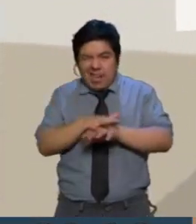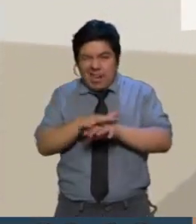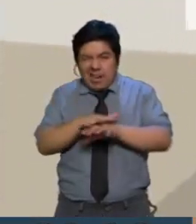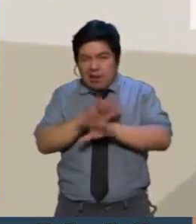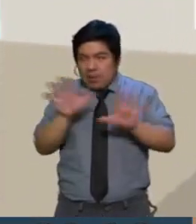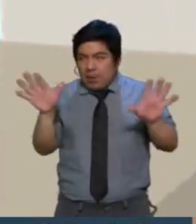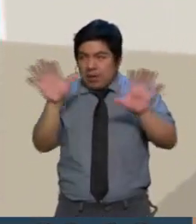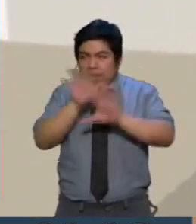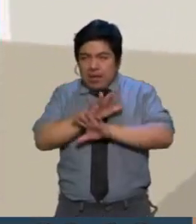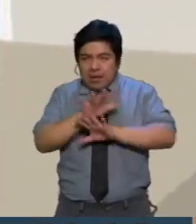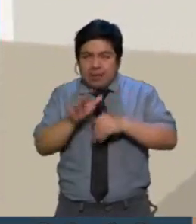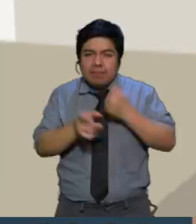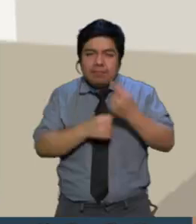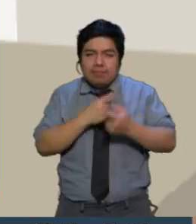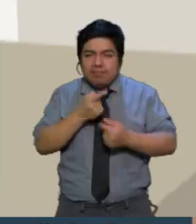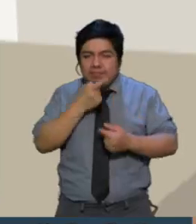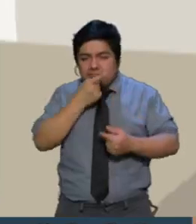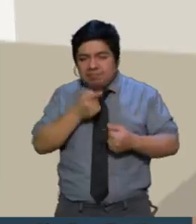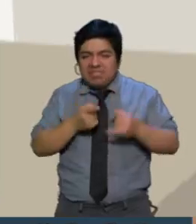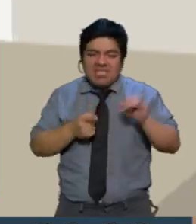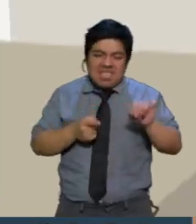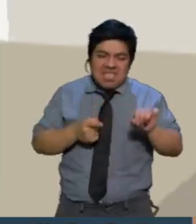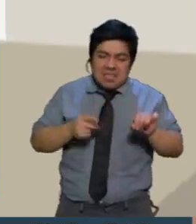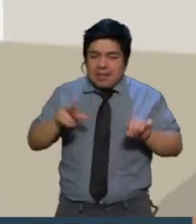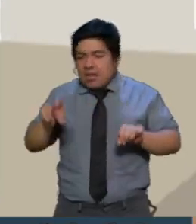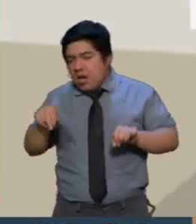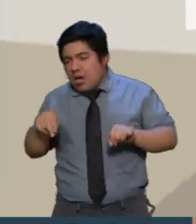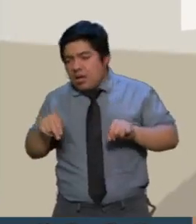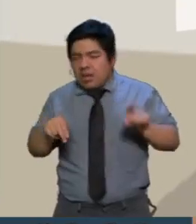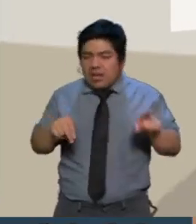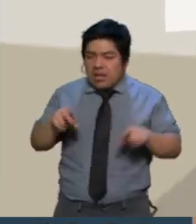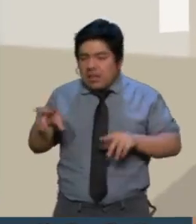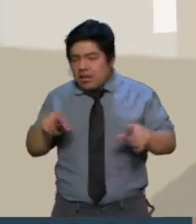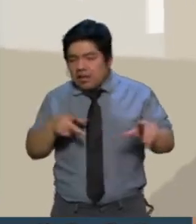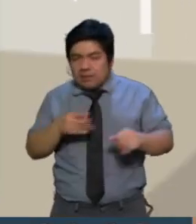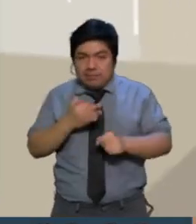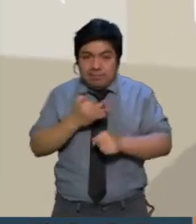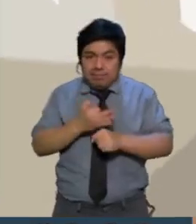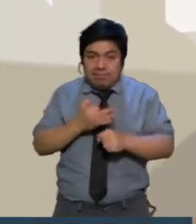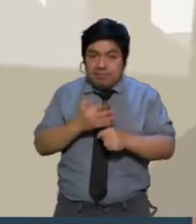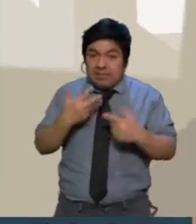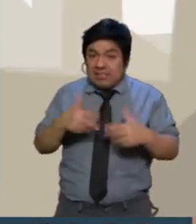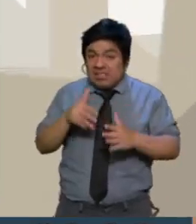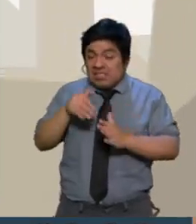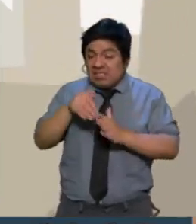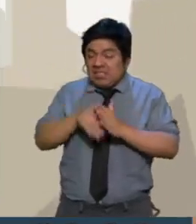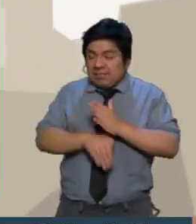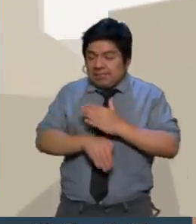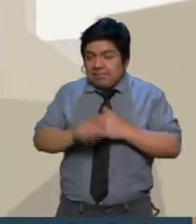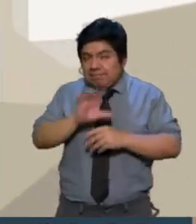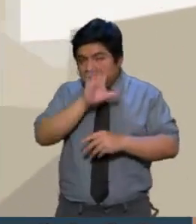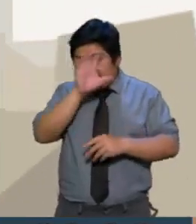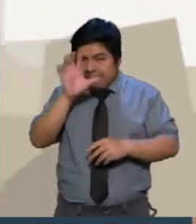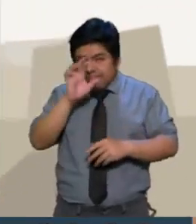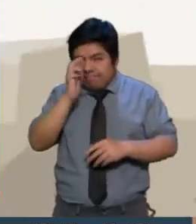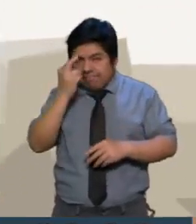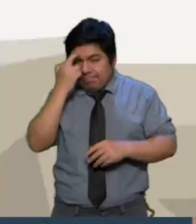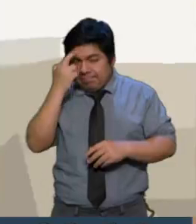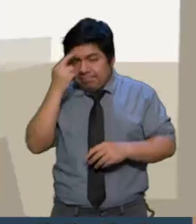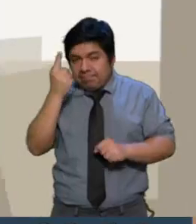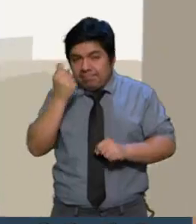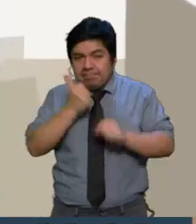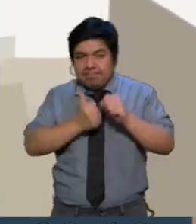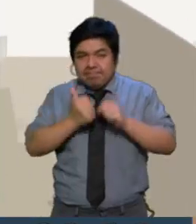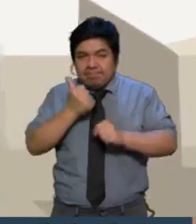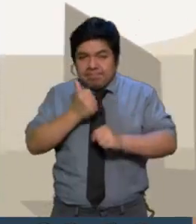y que inicialmente nos decían que sí, que no. Ahora estamos en una crisis climática. Tú recordarás que el año